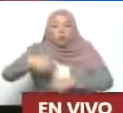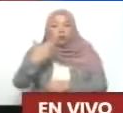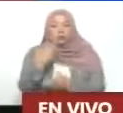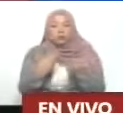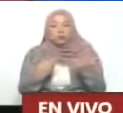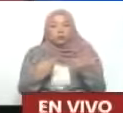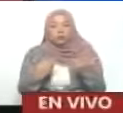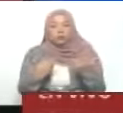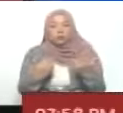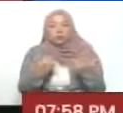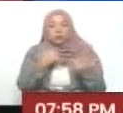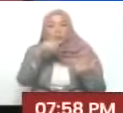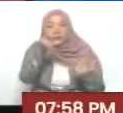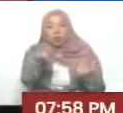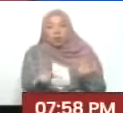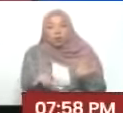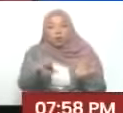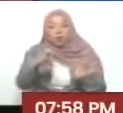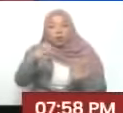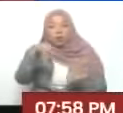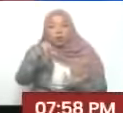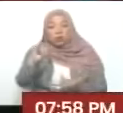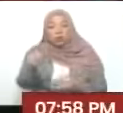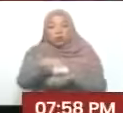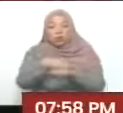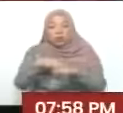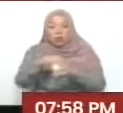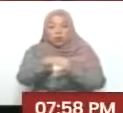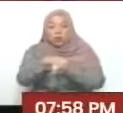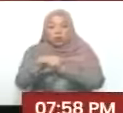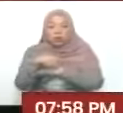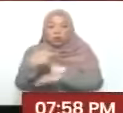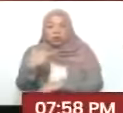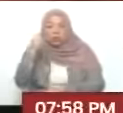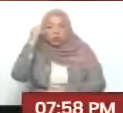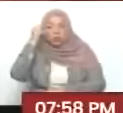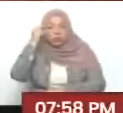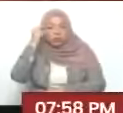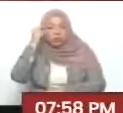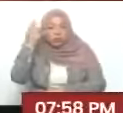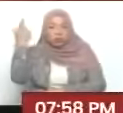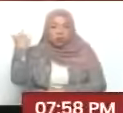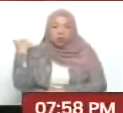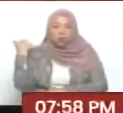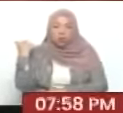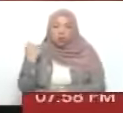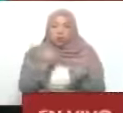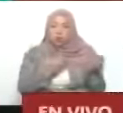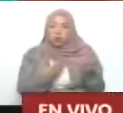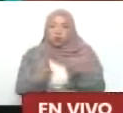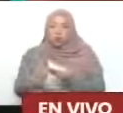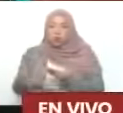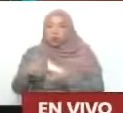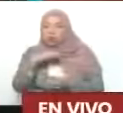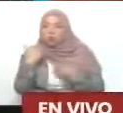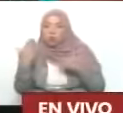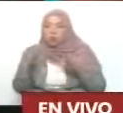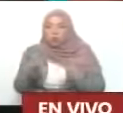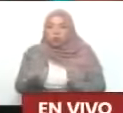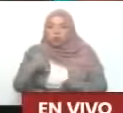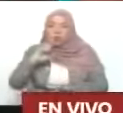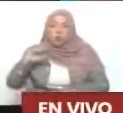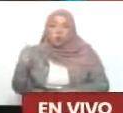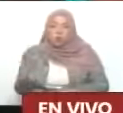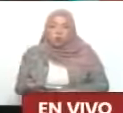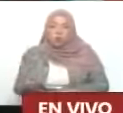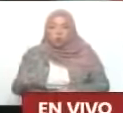sinvergüenza de David Cameron, que fue primer ministro en Inglaterra, hace tres días dijo bienvenidas las muertes de los ucranianos, porque en